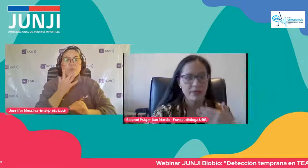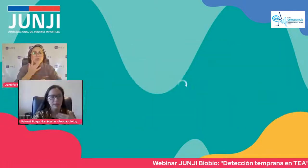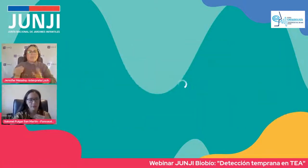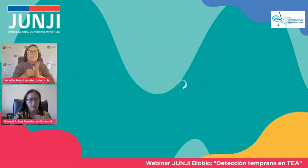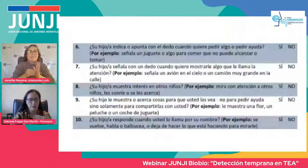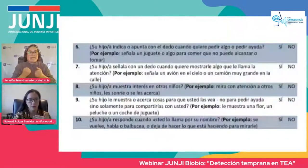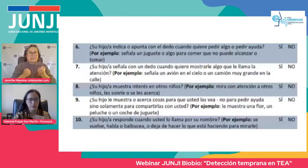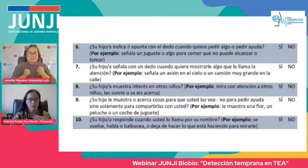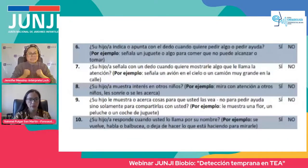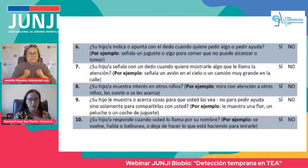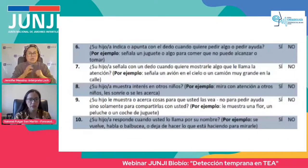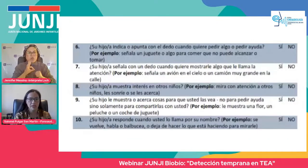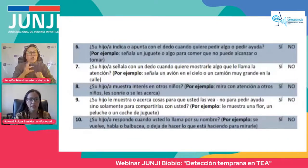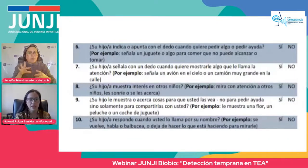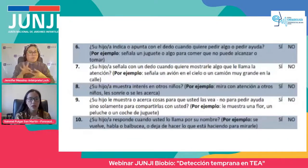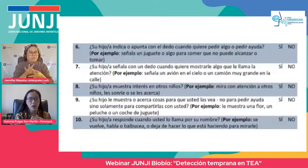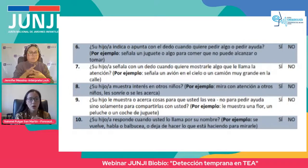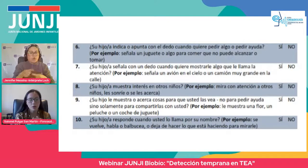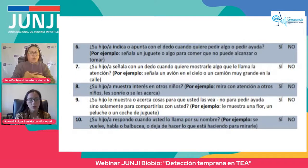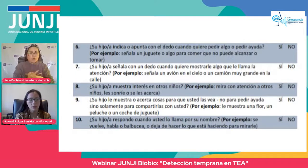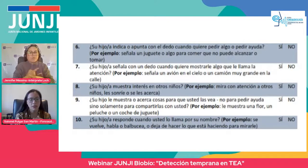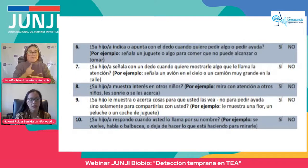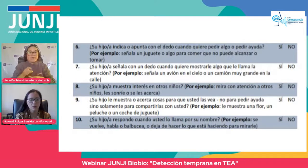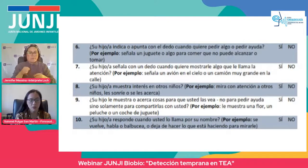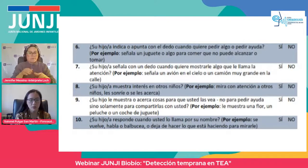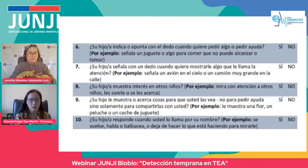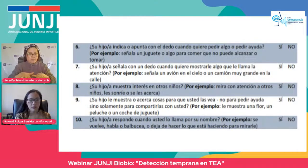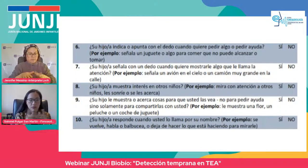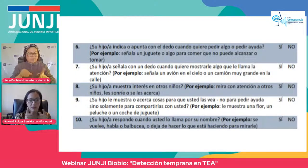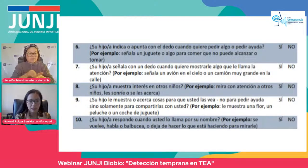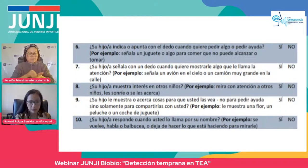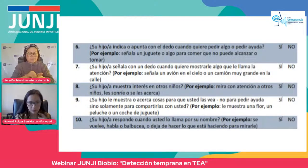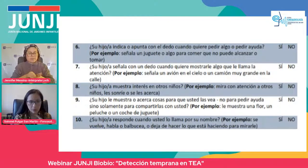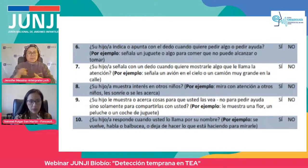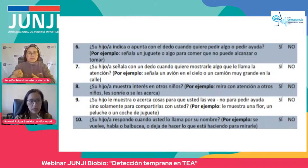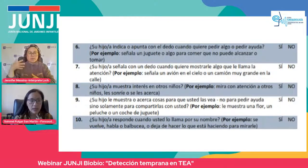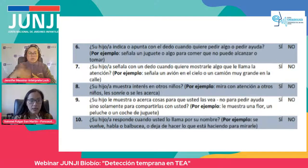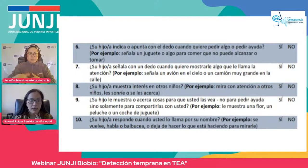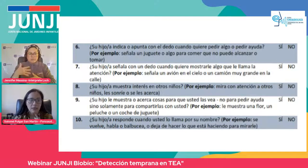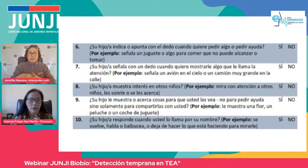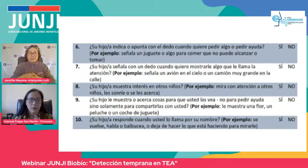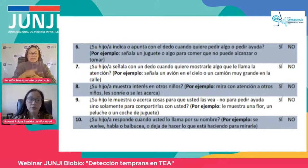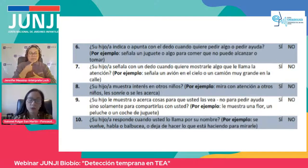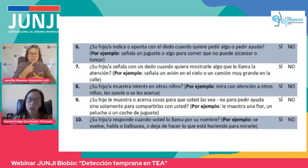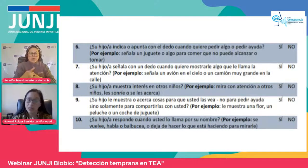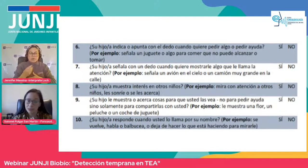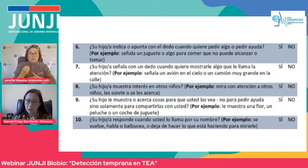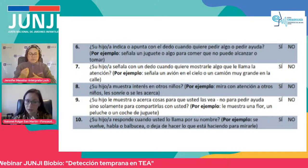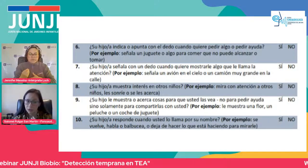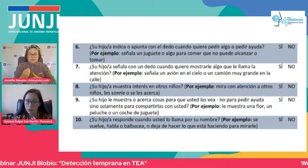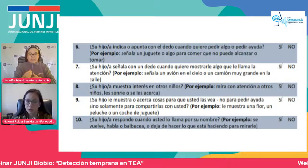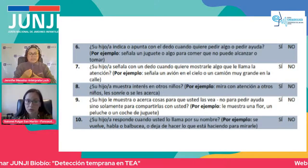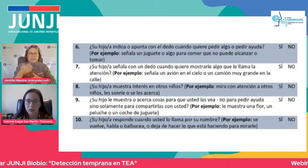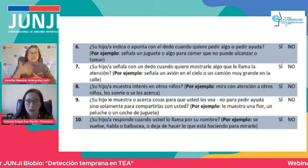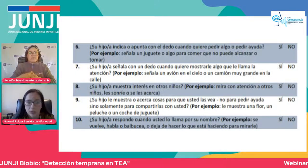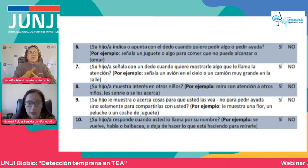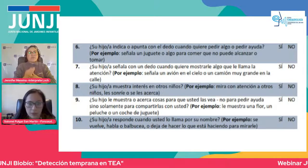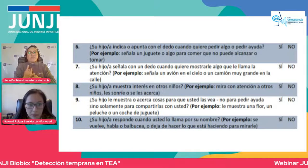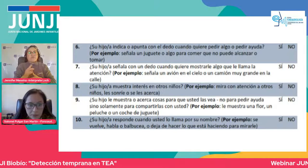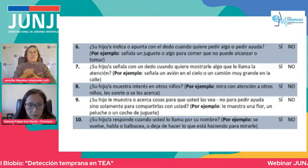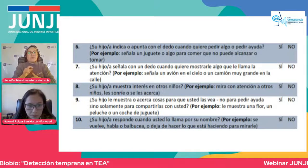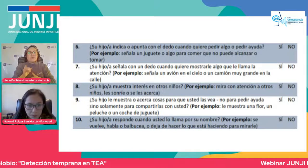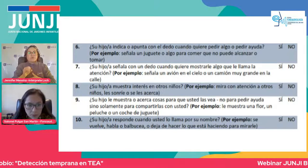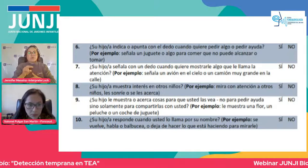Otro movimiento asociado ¿Ya? Entonces desde ahí Ojo Porque es súper importante Y qué buena esa pregunta Que podamos funcionalizar Un poquito Los movimientos